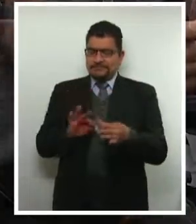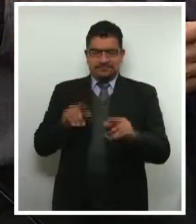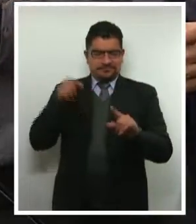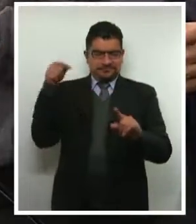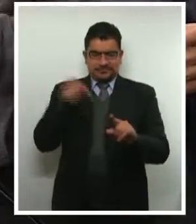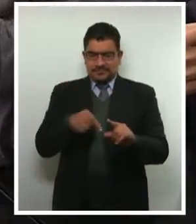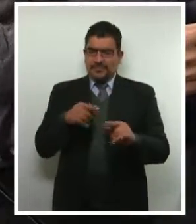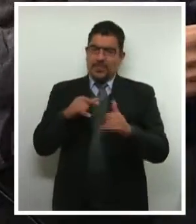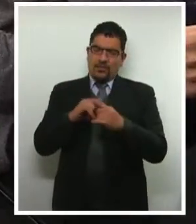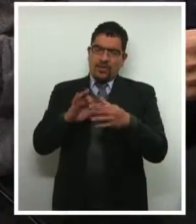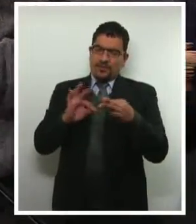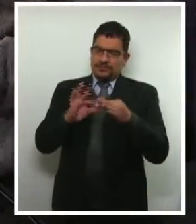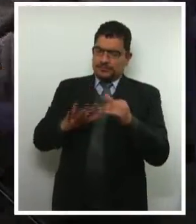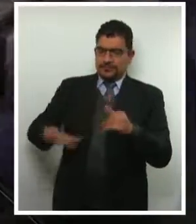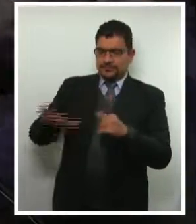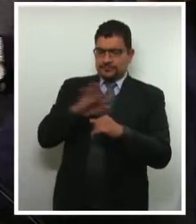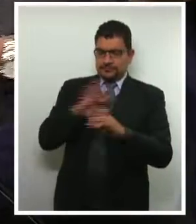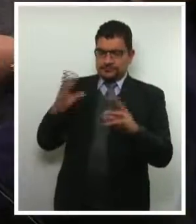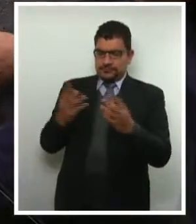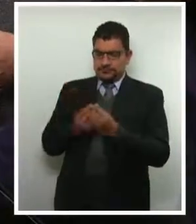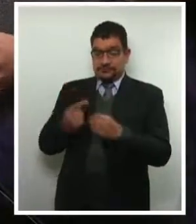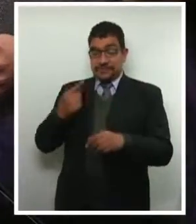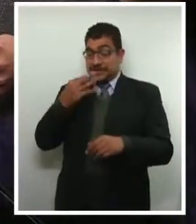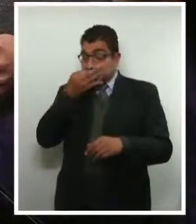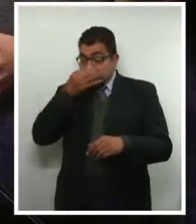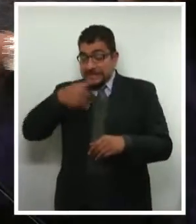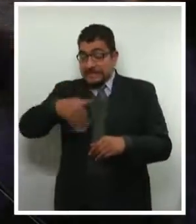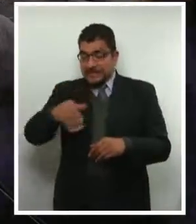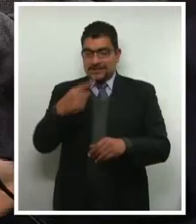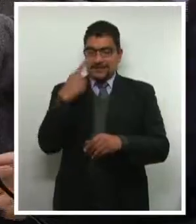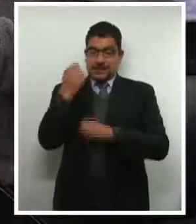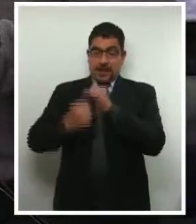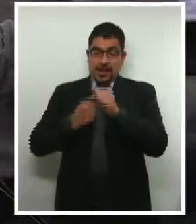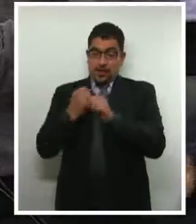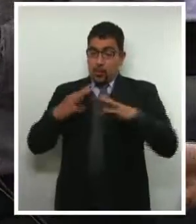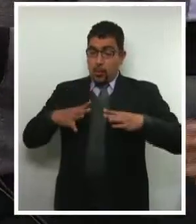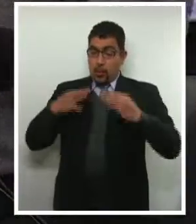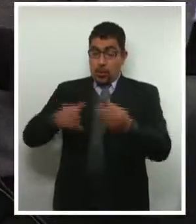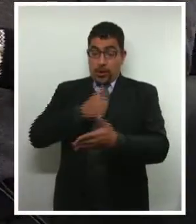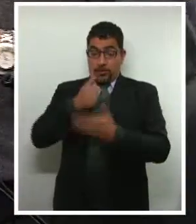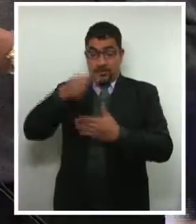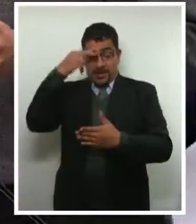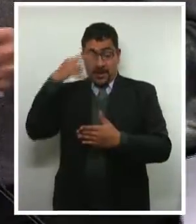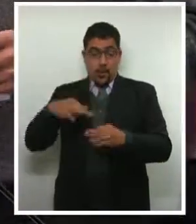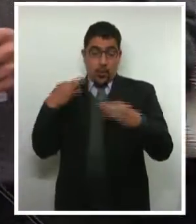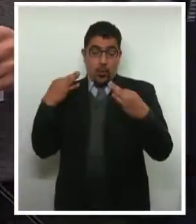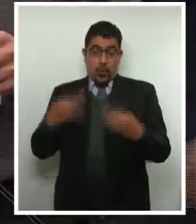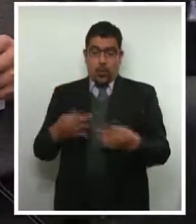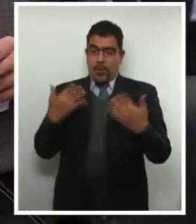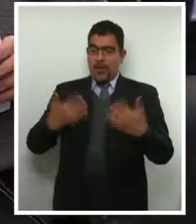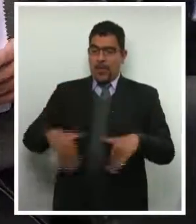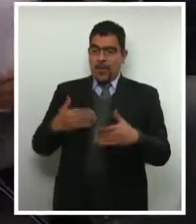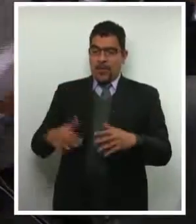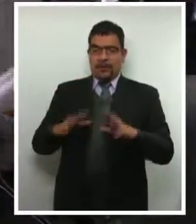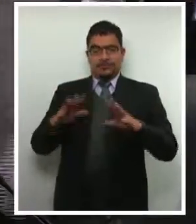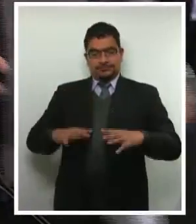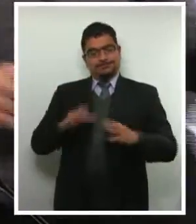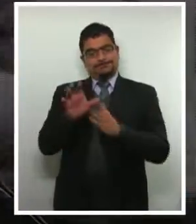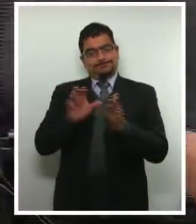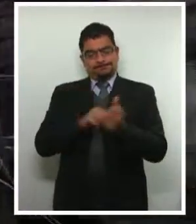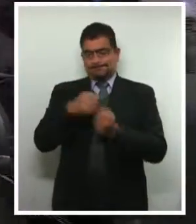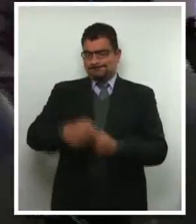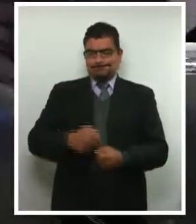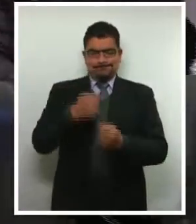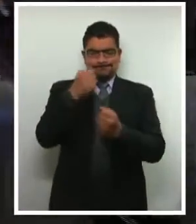que en la cercanía del 7º centenario de su fundación, la Ciudad de México se otorga esta constitución política.